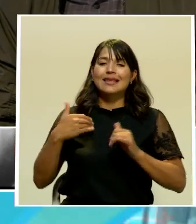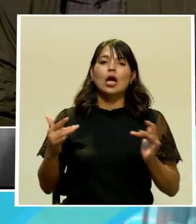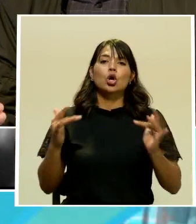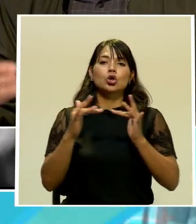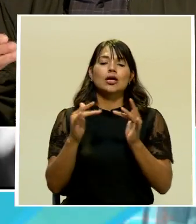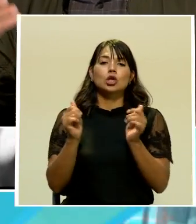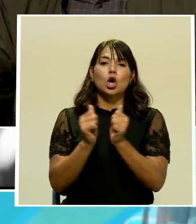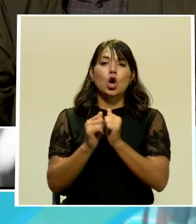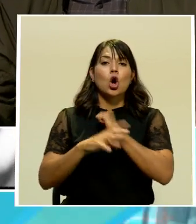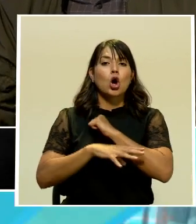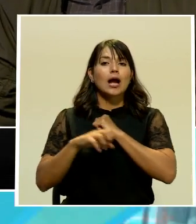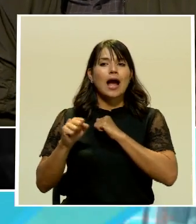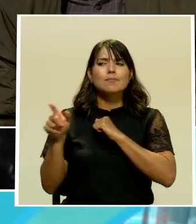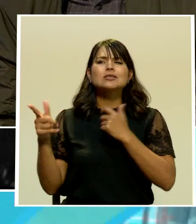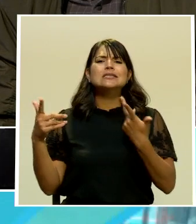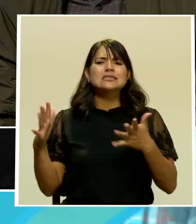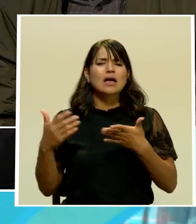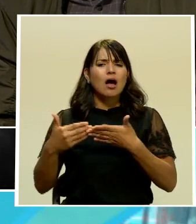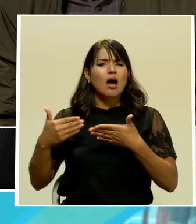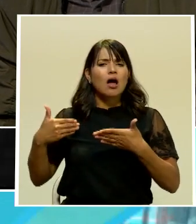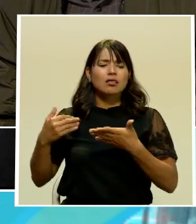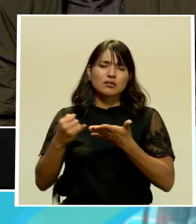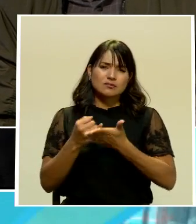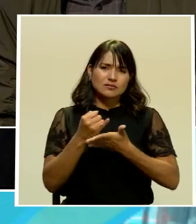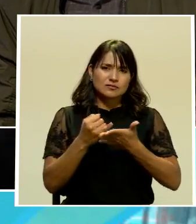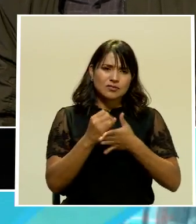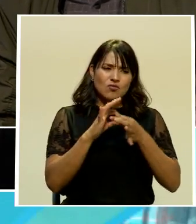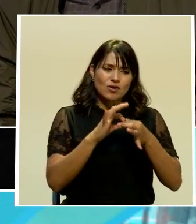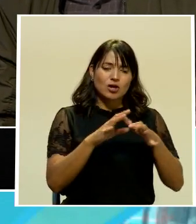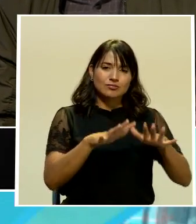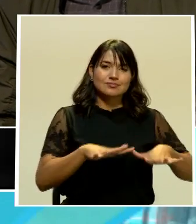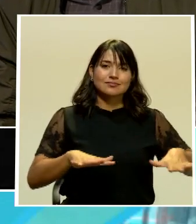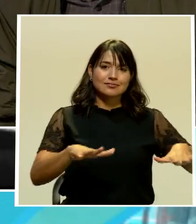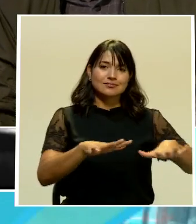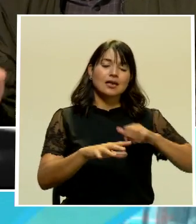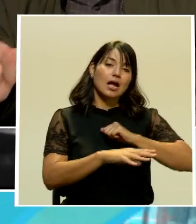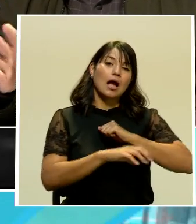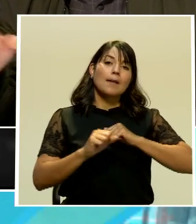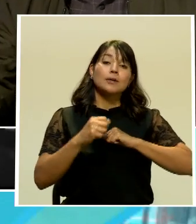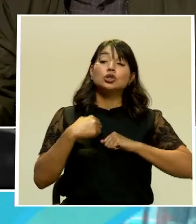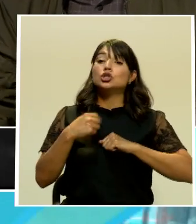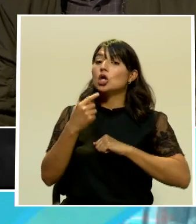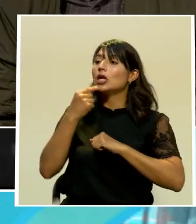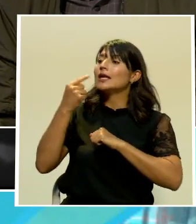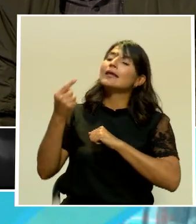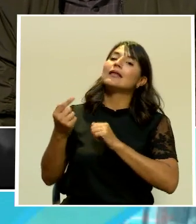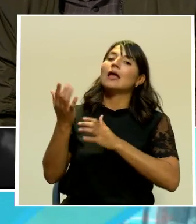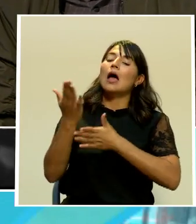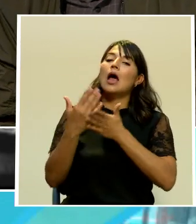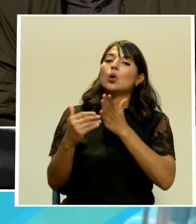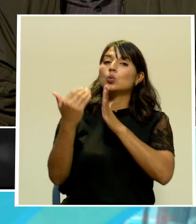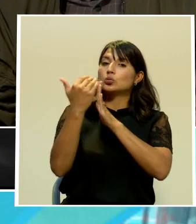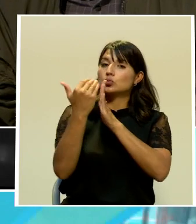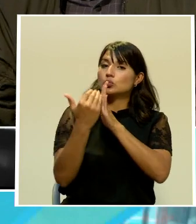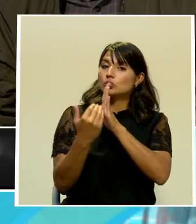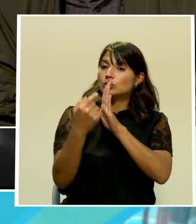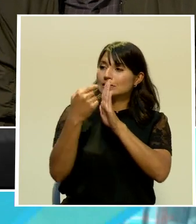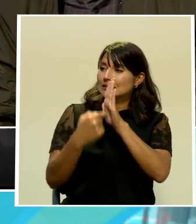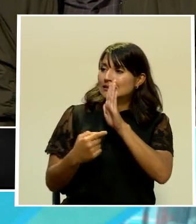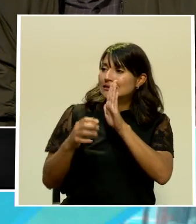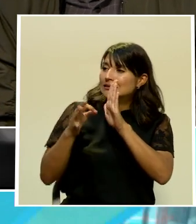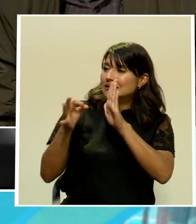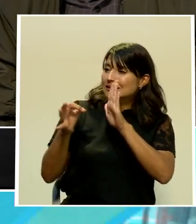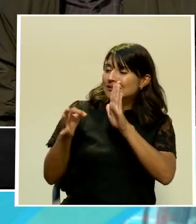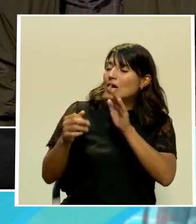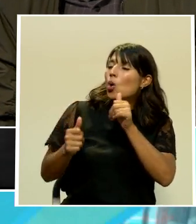ella había investigado mucho sobre este espacio. Yo le di unos lineamientos de cómo yo quería o qué tipo de